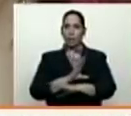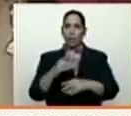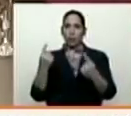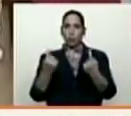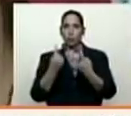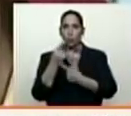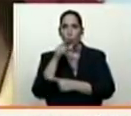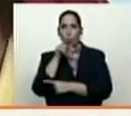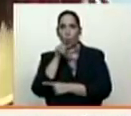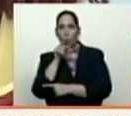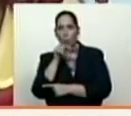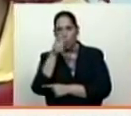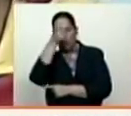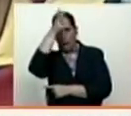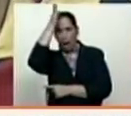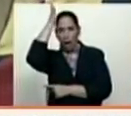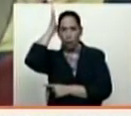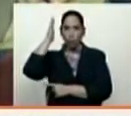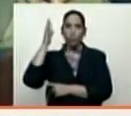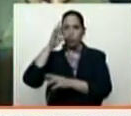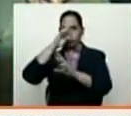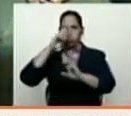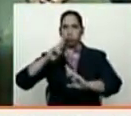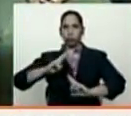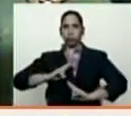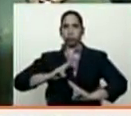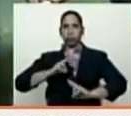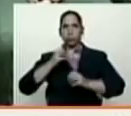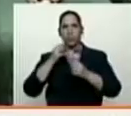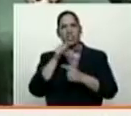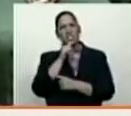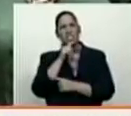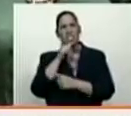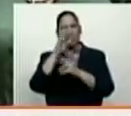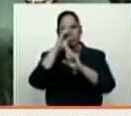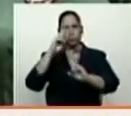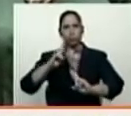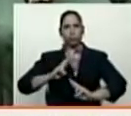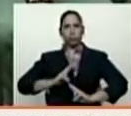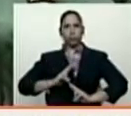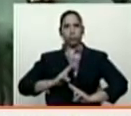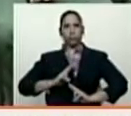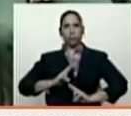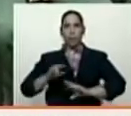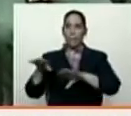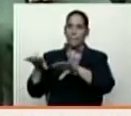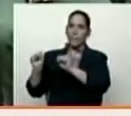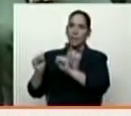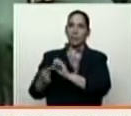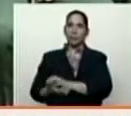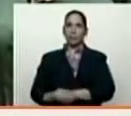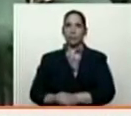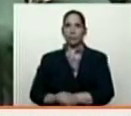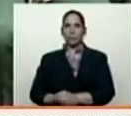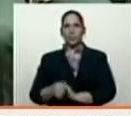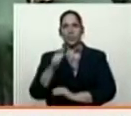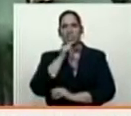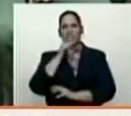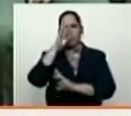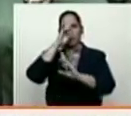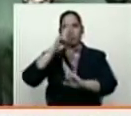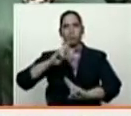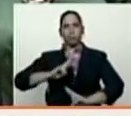respetarán, nos respetarán. ¿Quiénes nos respetarán? Los imperialistas. ¿Quiénes nos